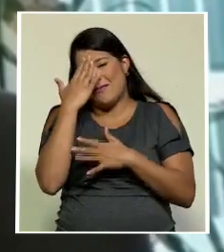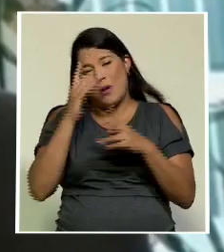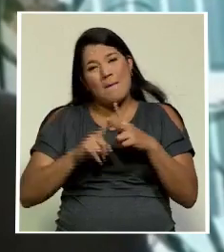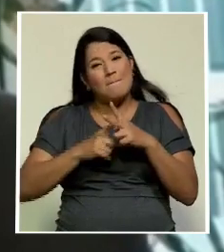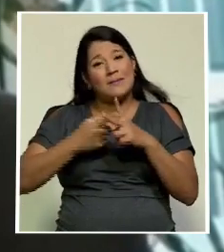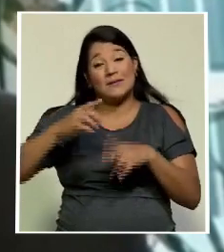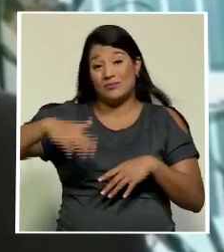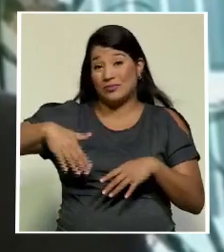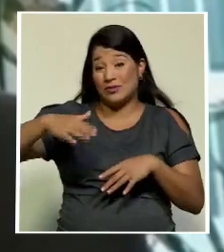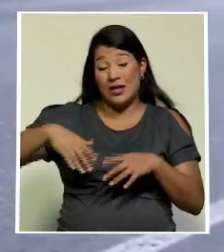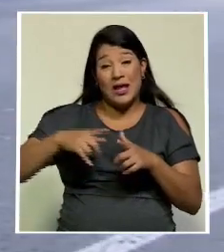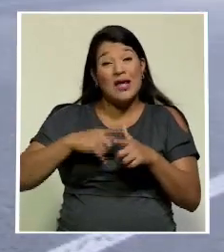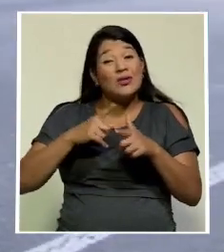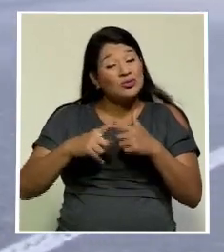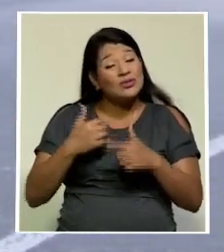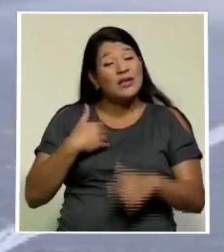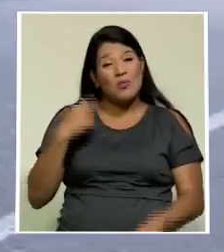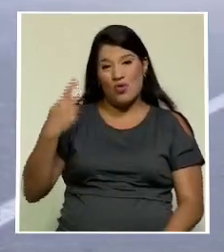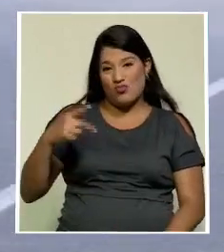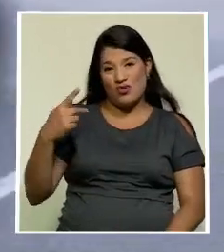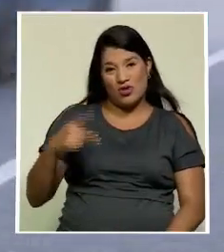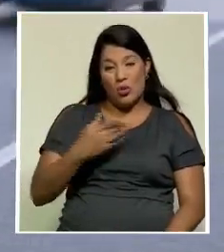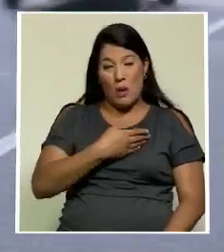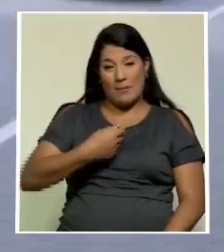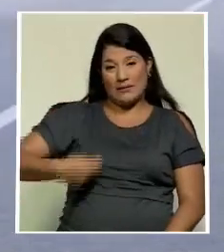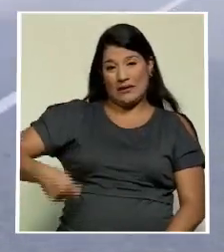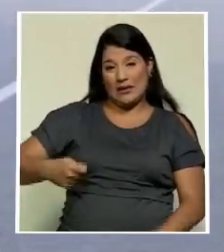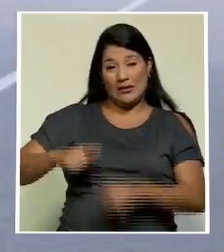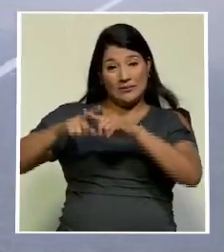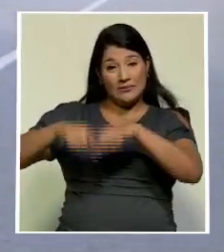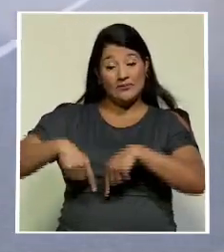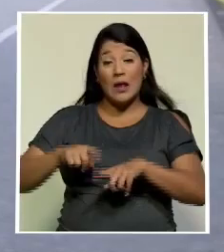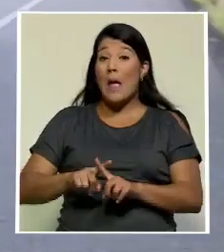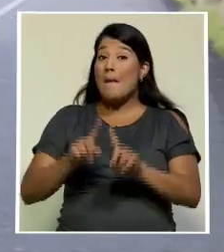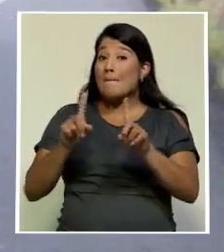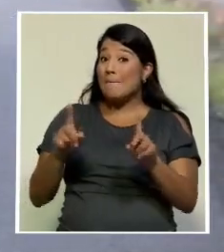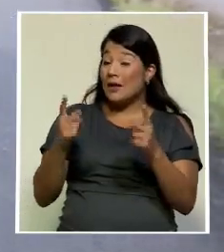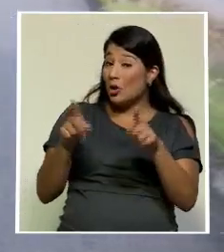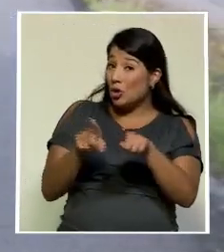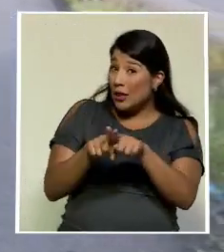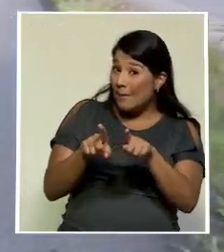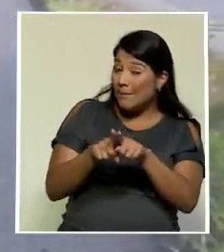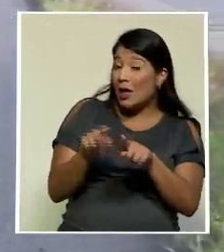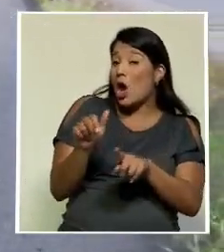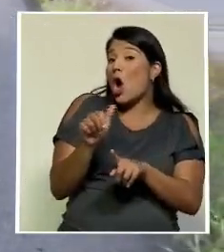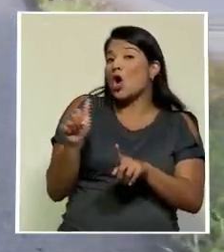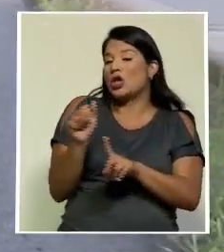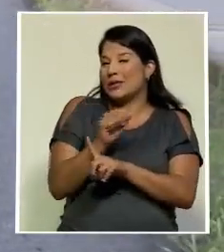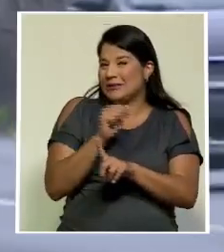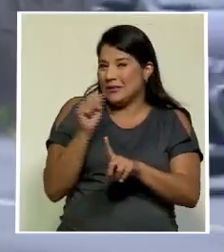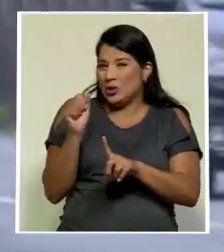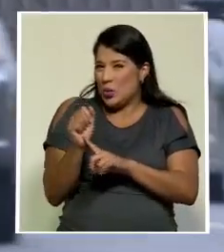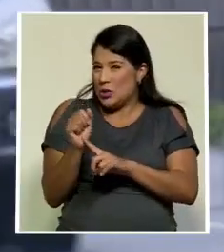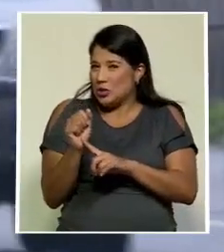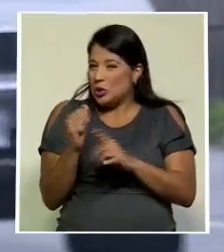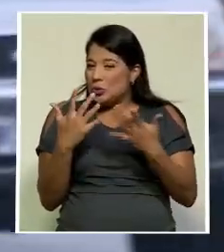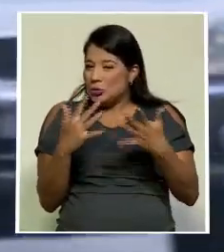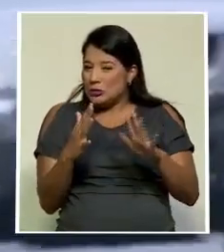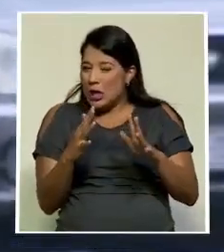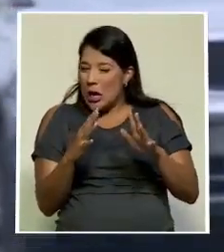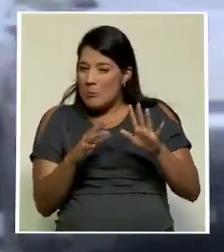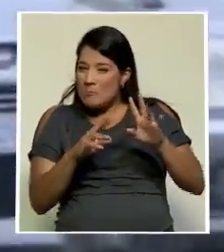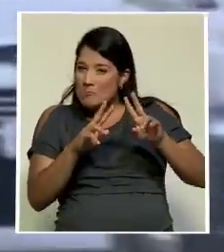riesgo del veto del Poder Ejecutivo. Pero hay otro concepto que se ha manejado en estos días y que de una u otra forma da una leve